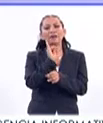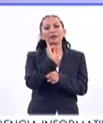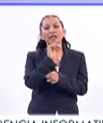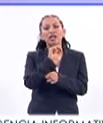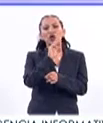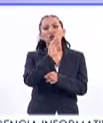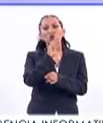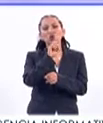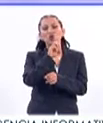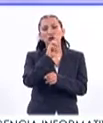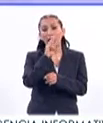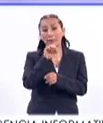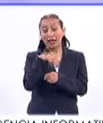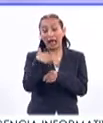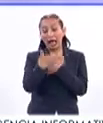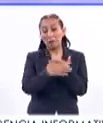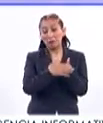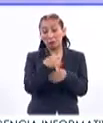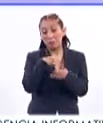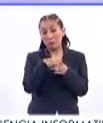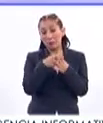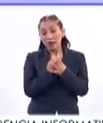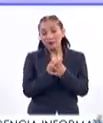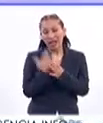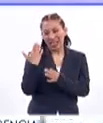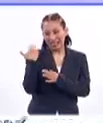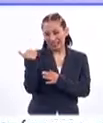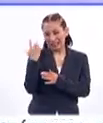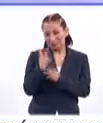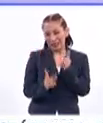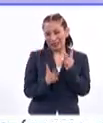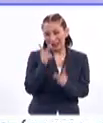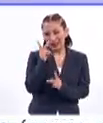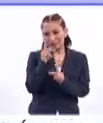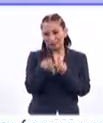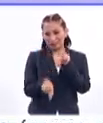pues a unas horas ya de que inicie, nos decías ahorita en el